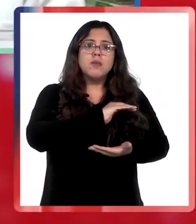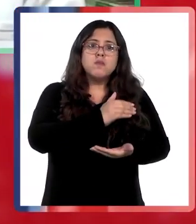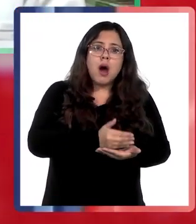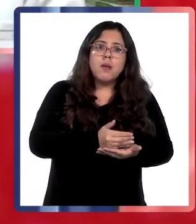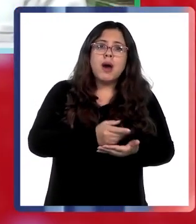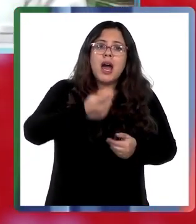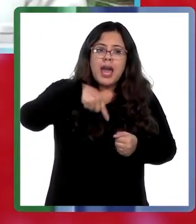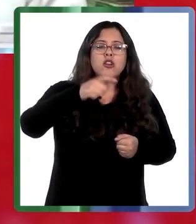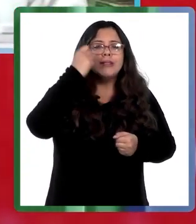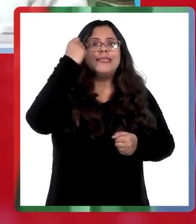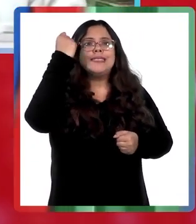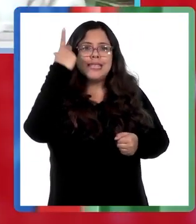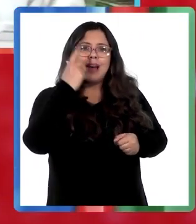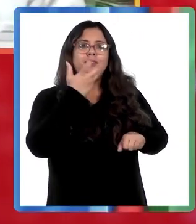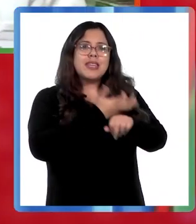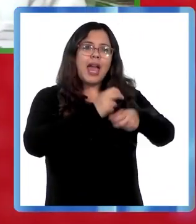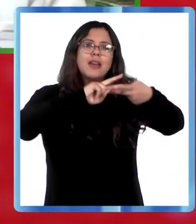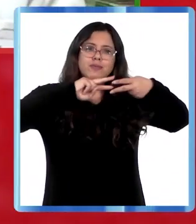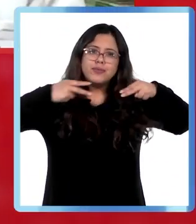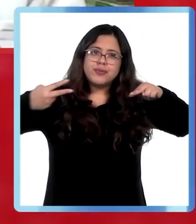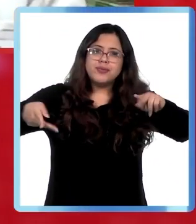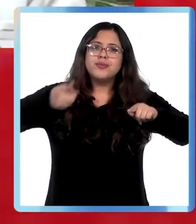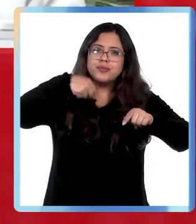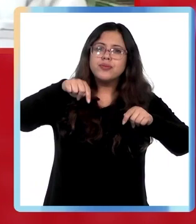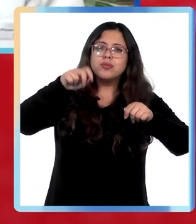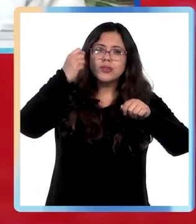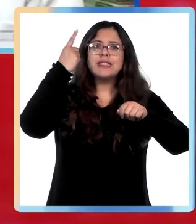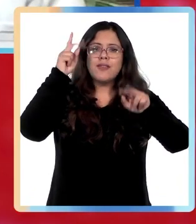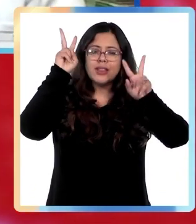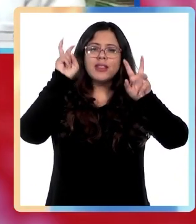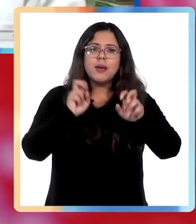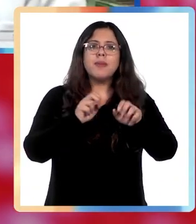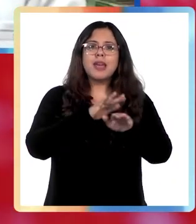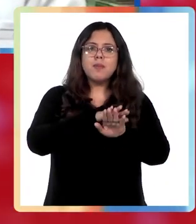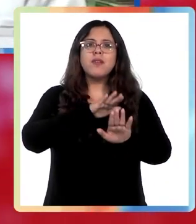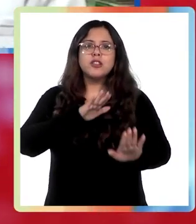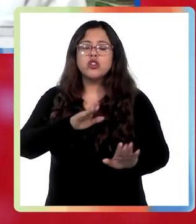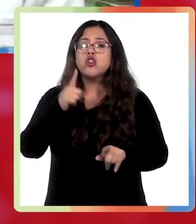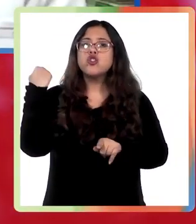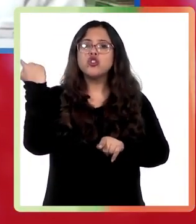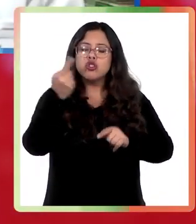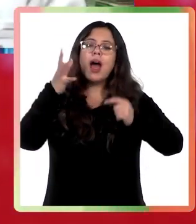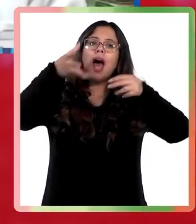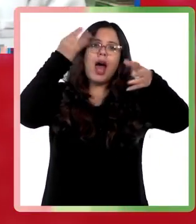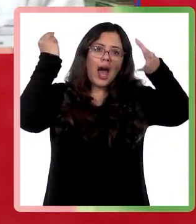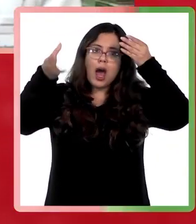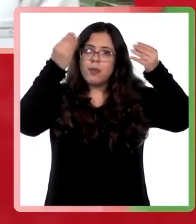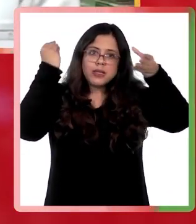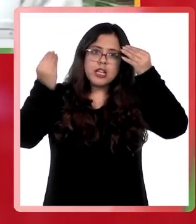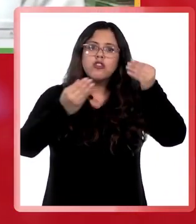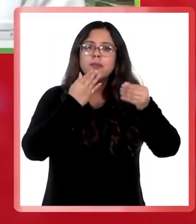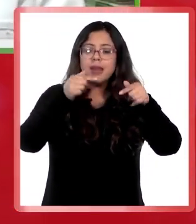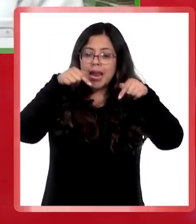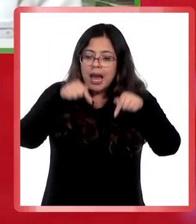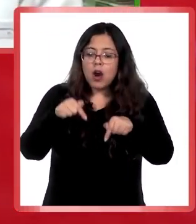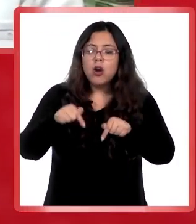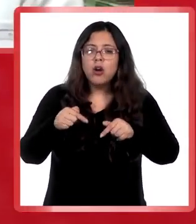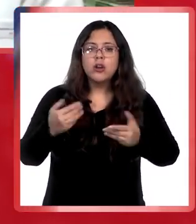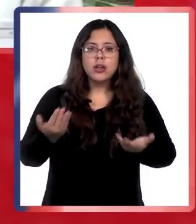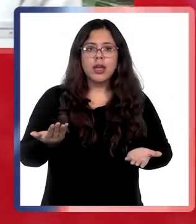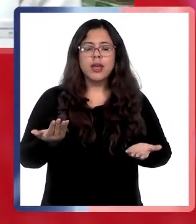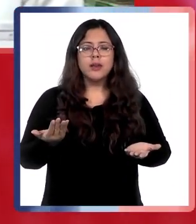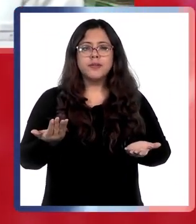especiales y eh, saben hacer cosas preventivas con eso. Nosotros estamos aprendiendo y están apareciendo